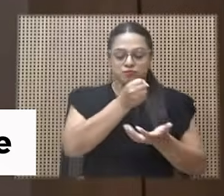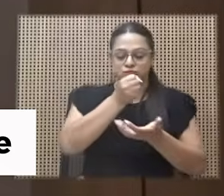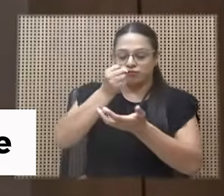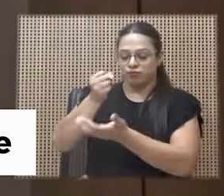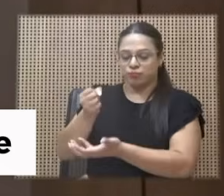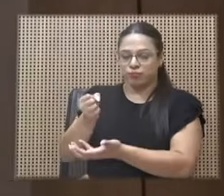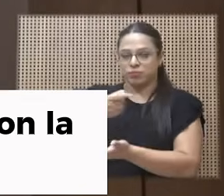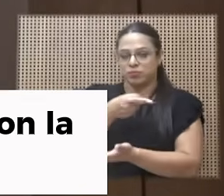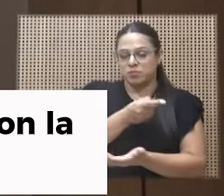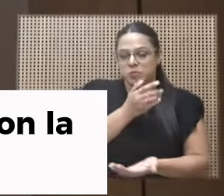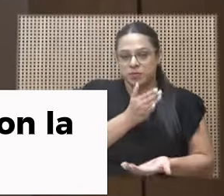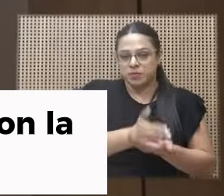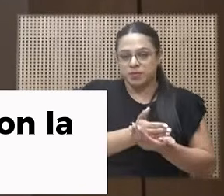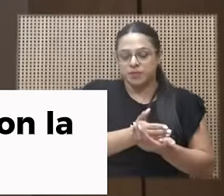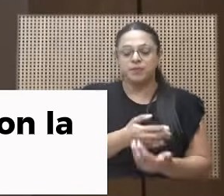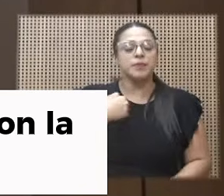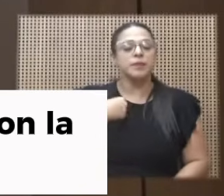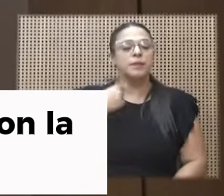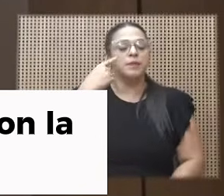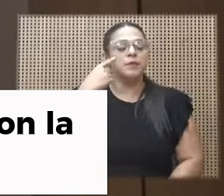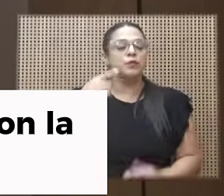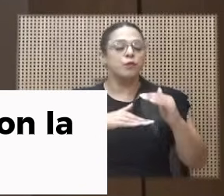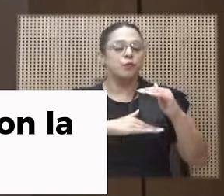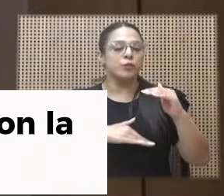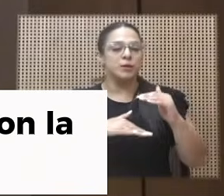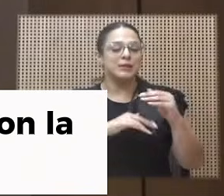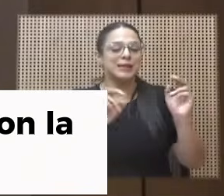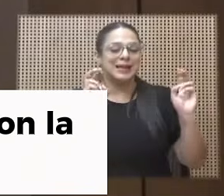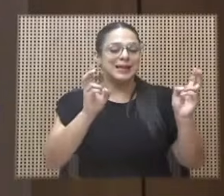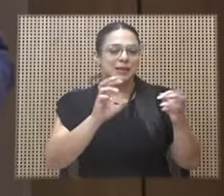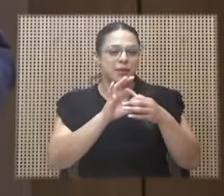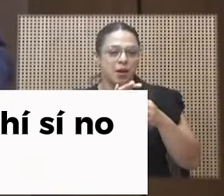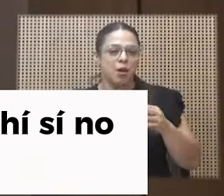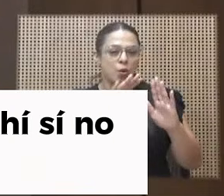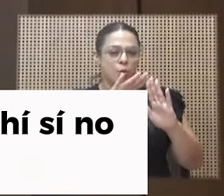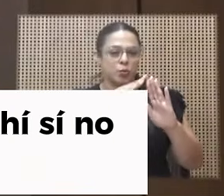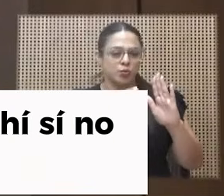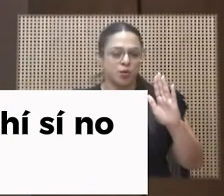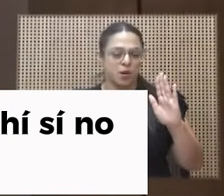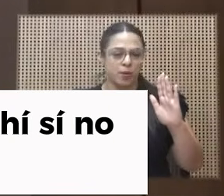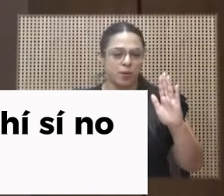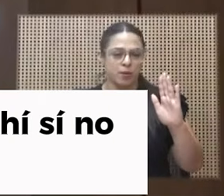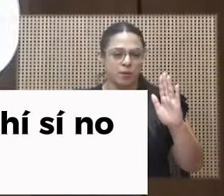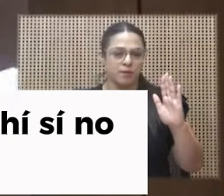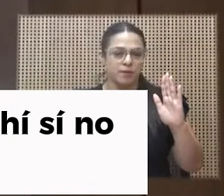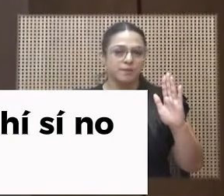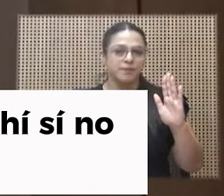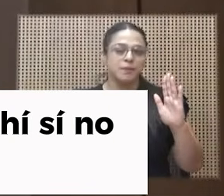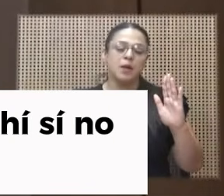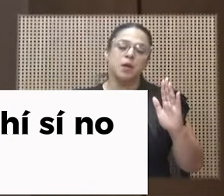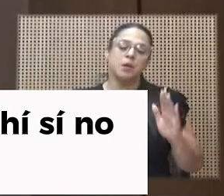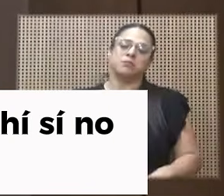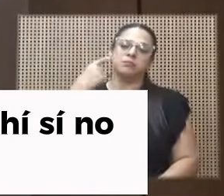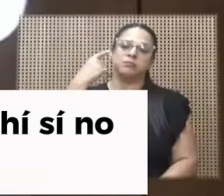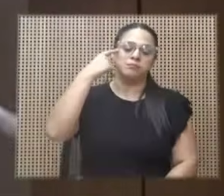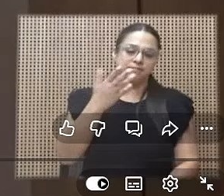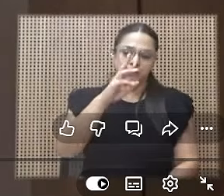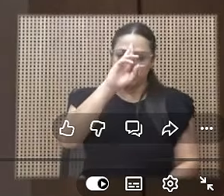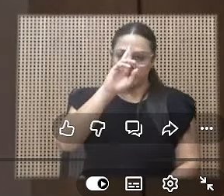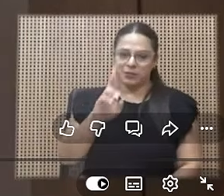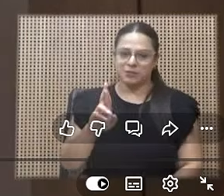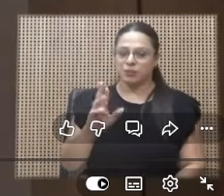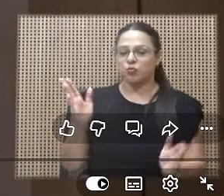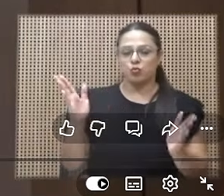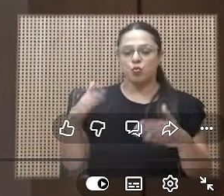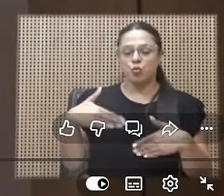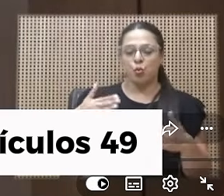que es absolutamente fundamental el tema de la relación con la Contraloría, y ahí me parece, con todo respeto, que ahí sí nos llevan